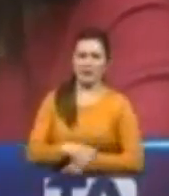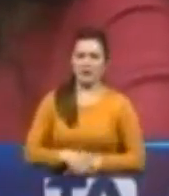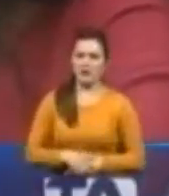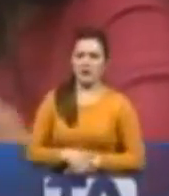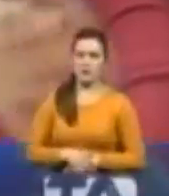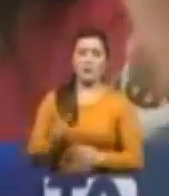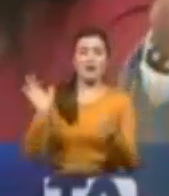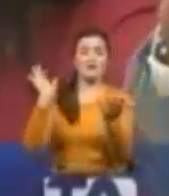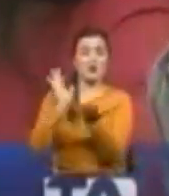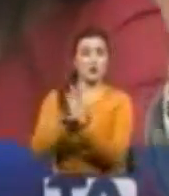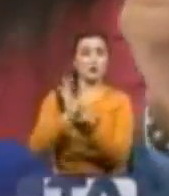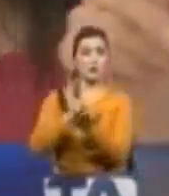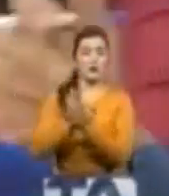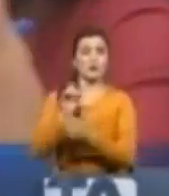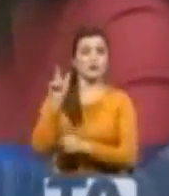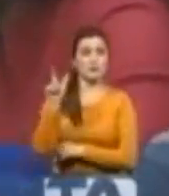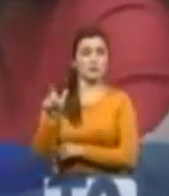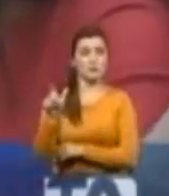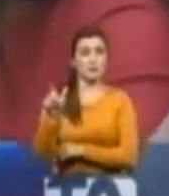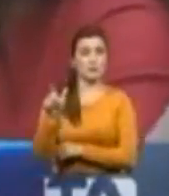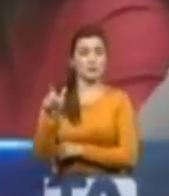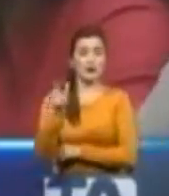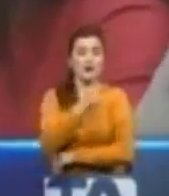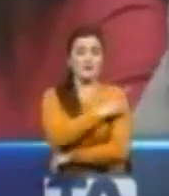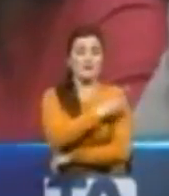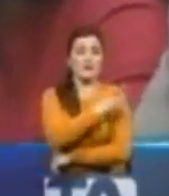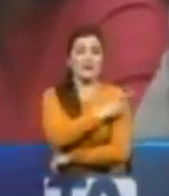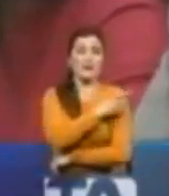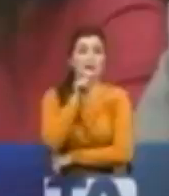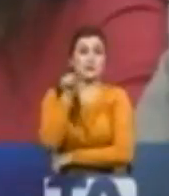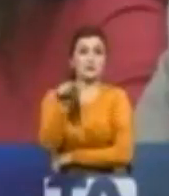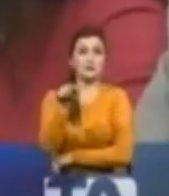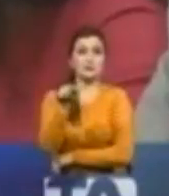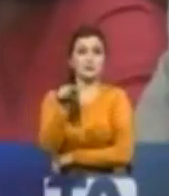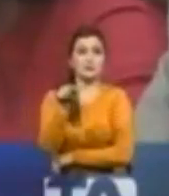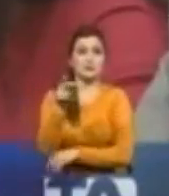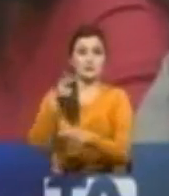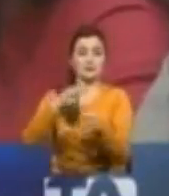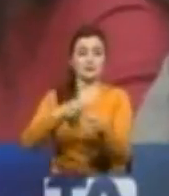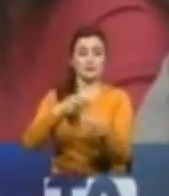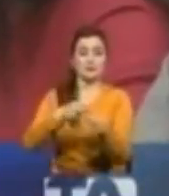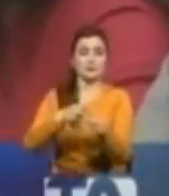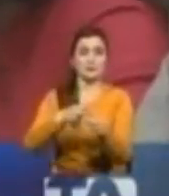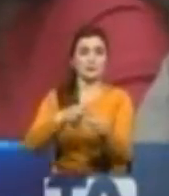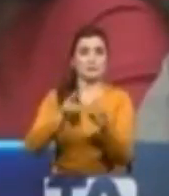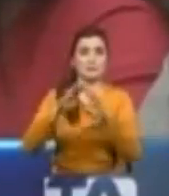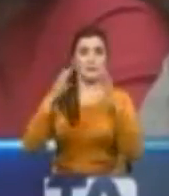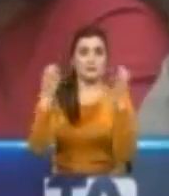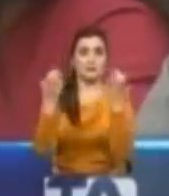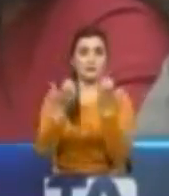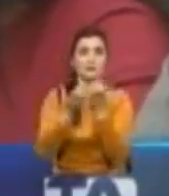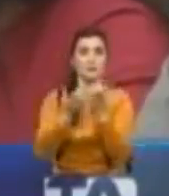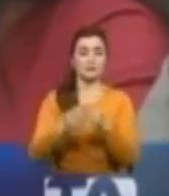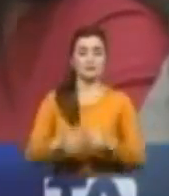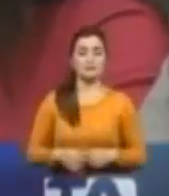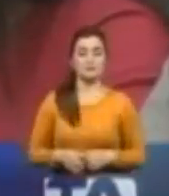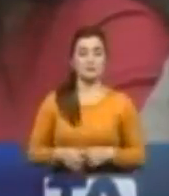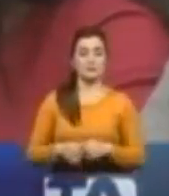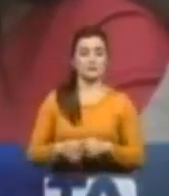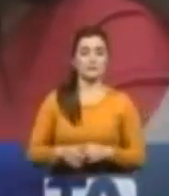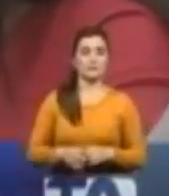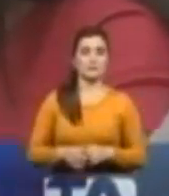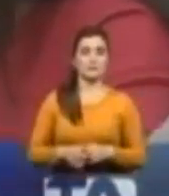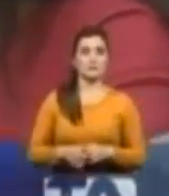la declaración de quien le delegaba a usted que sea partícipe de la comisión en este caso